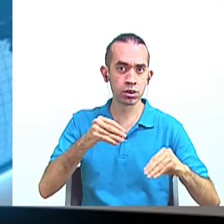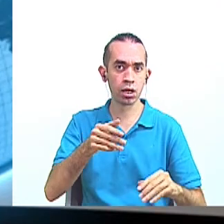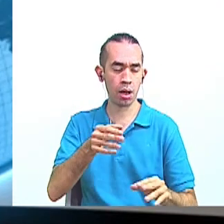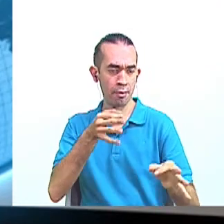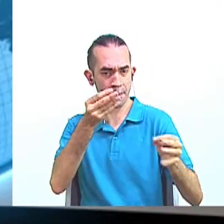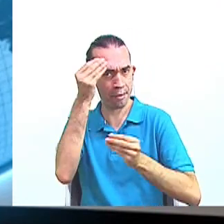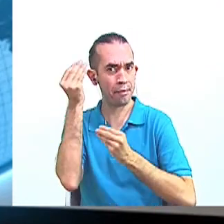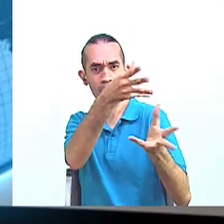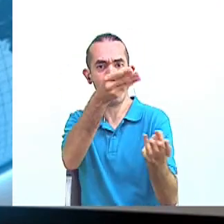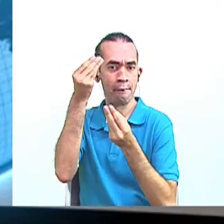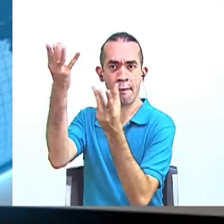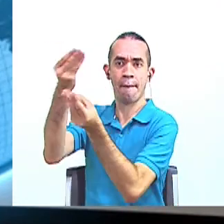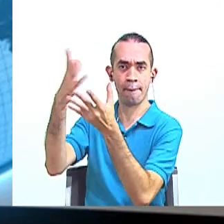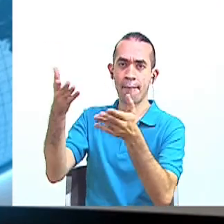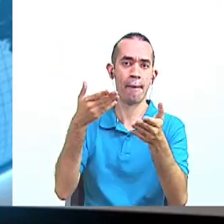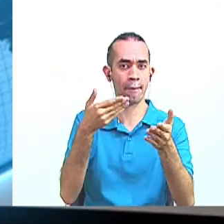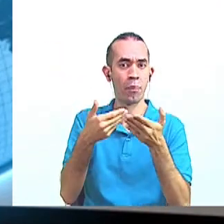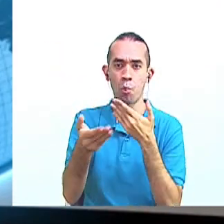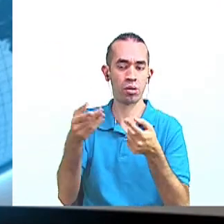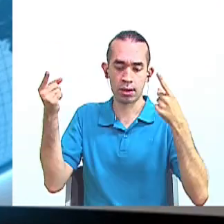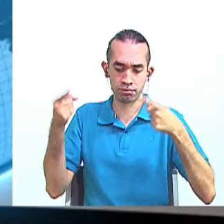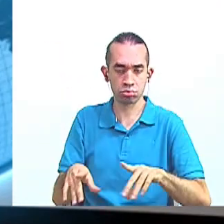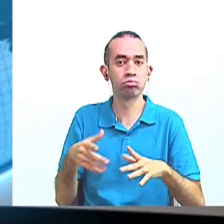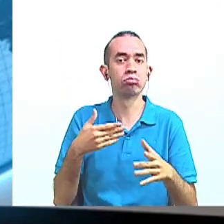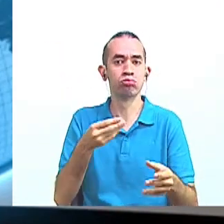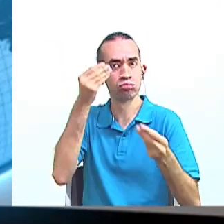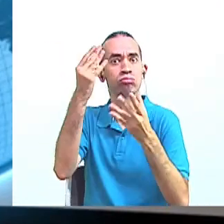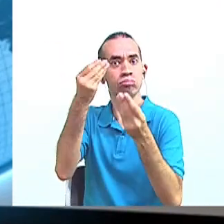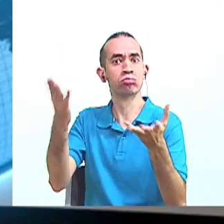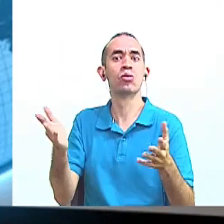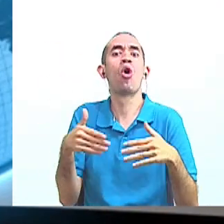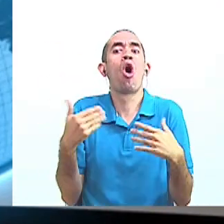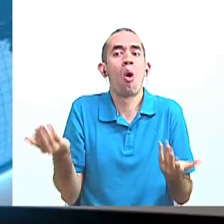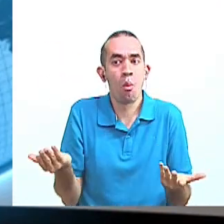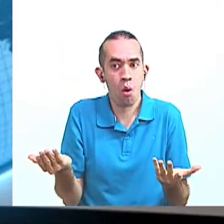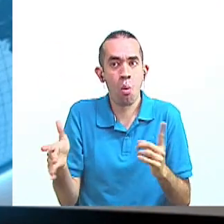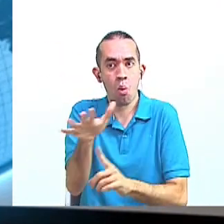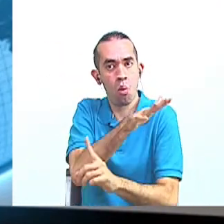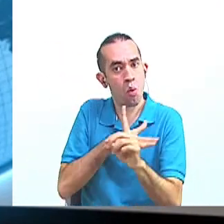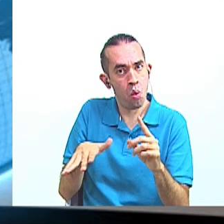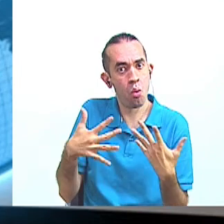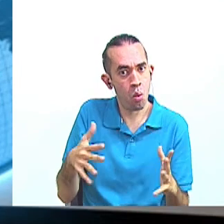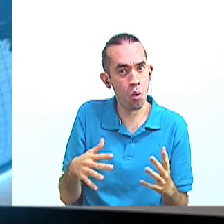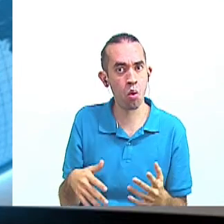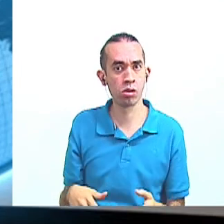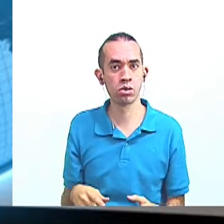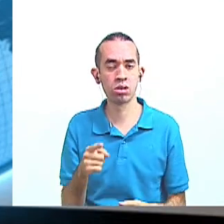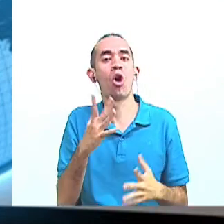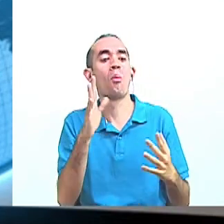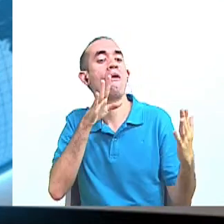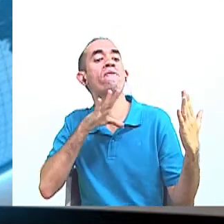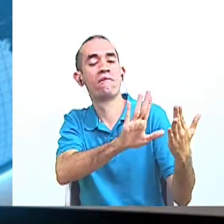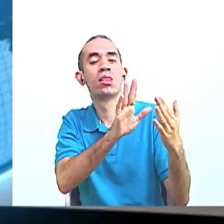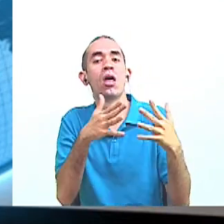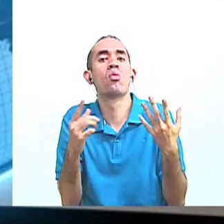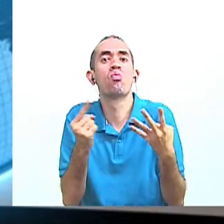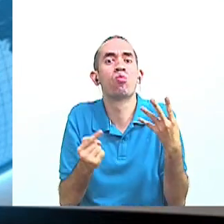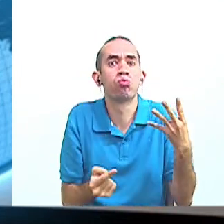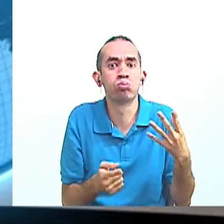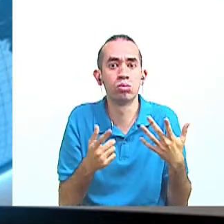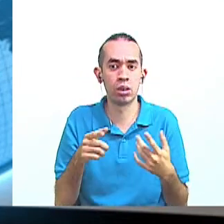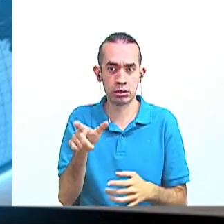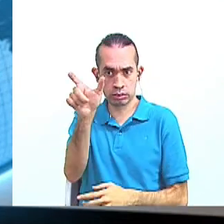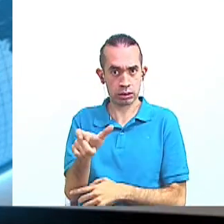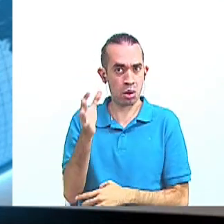sus ideales independientemente de las consecuencias? ¿Qué les parece el panorama que enfrentó María Isabel Carvajal Carmen